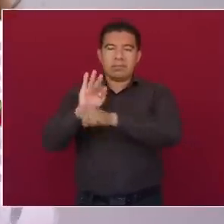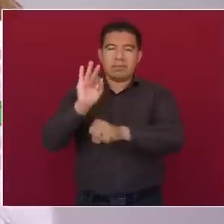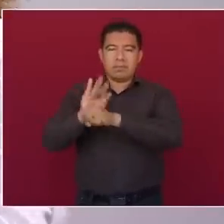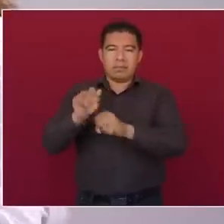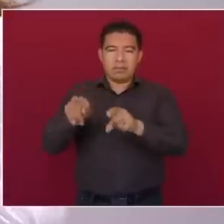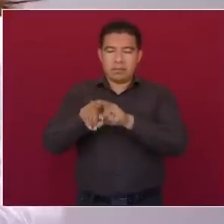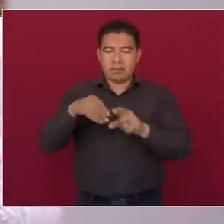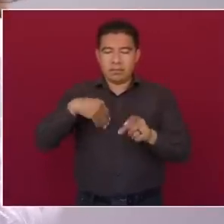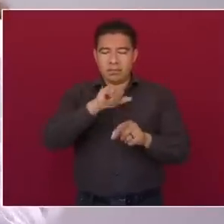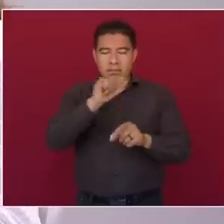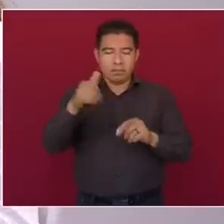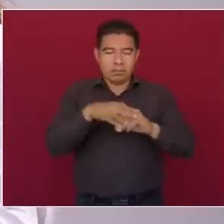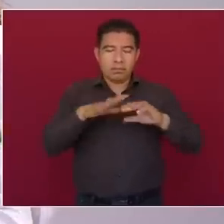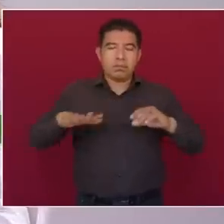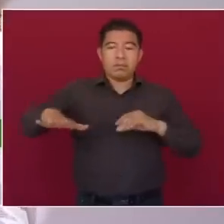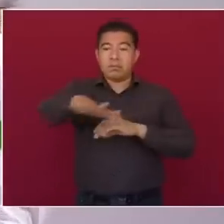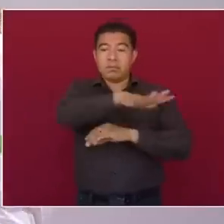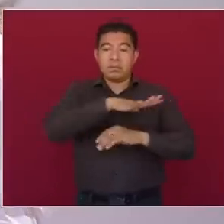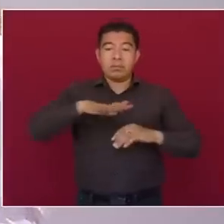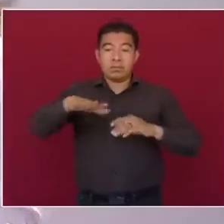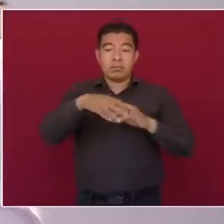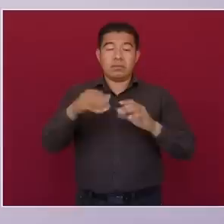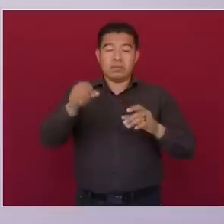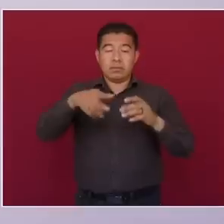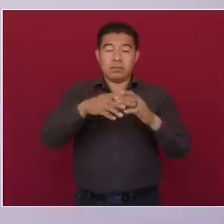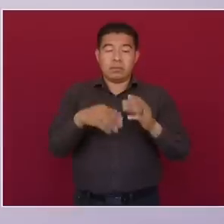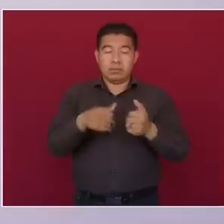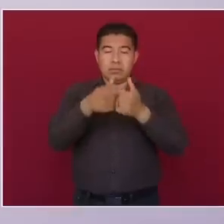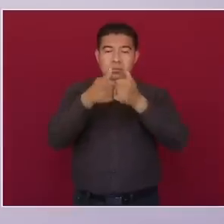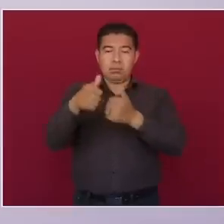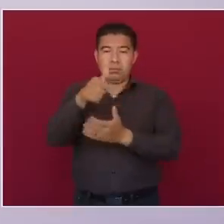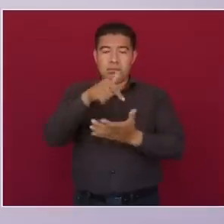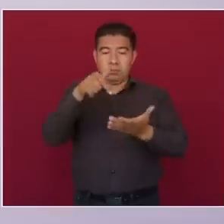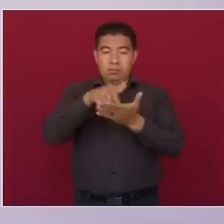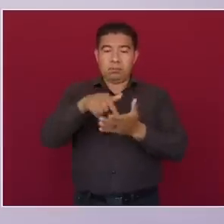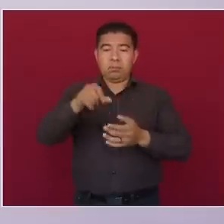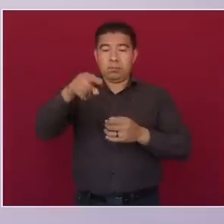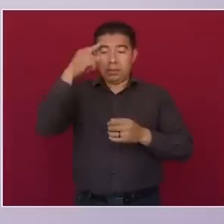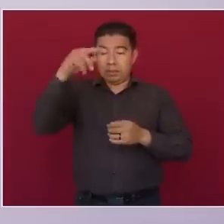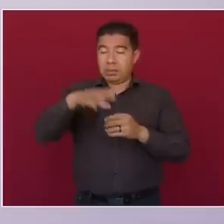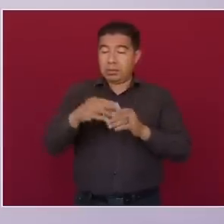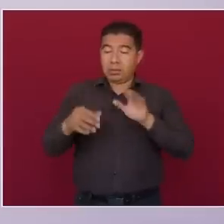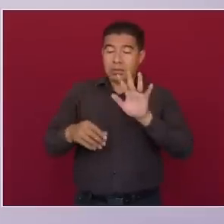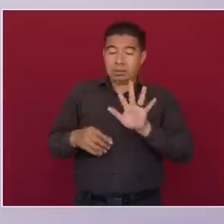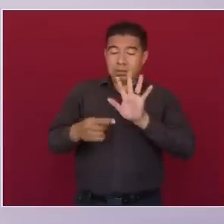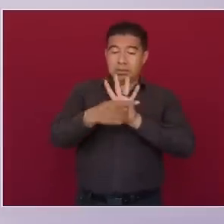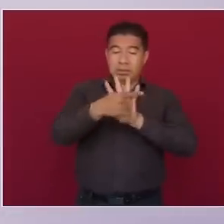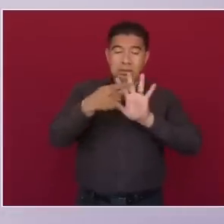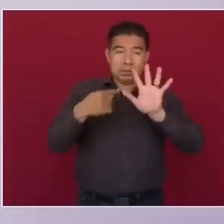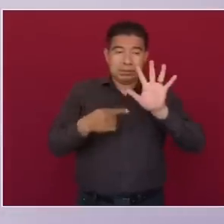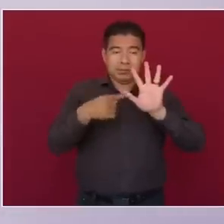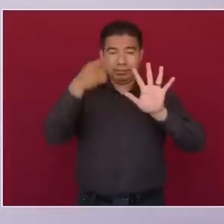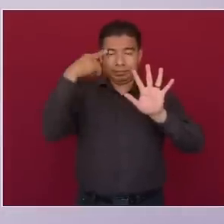como la plaza principal y el corredor con los 5 grandes espejos de agua.